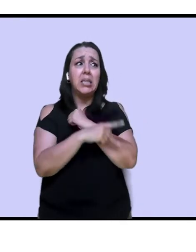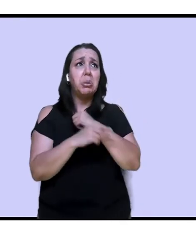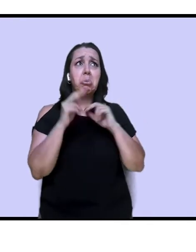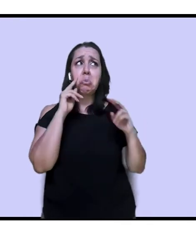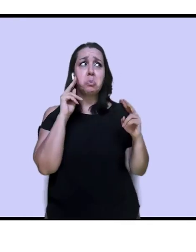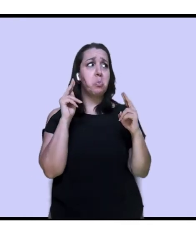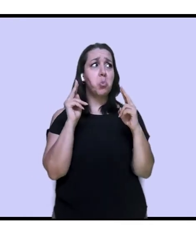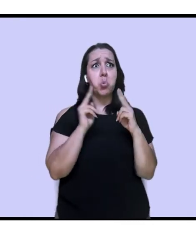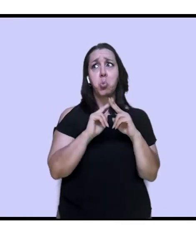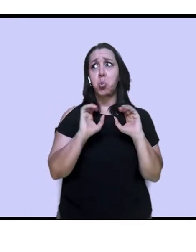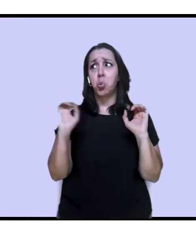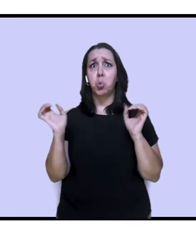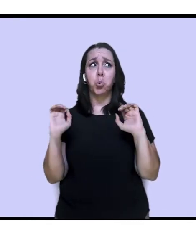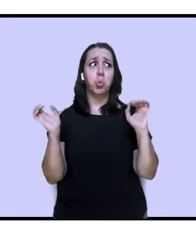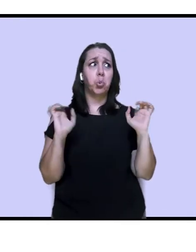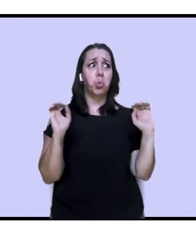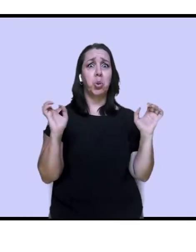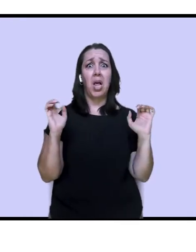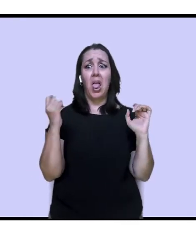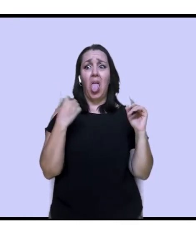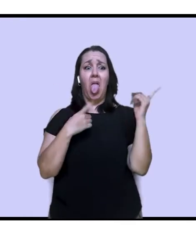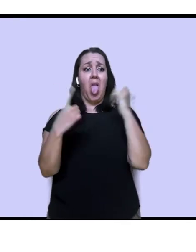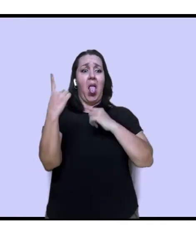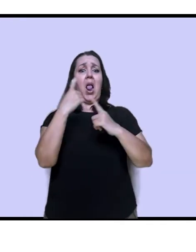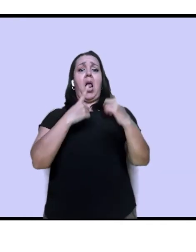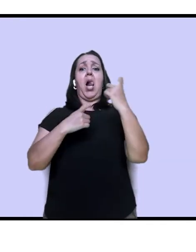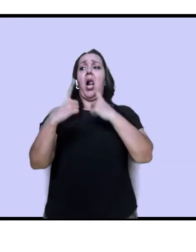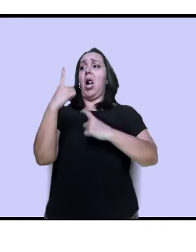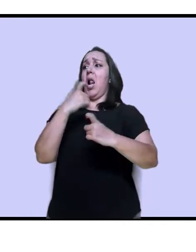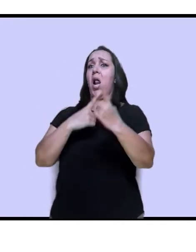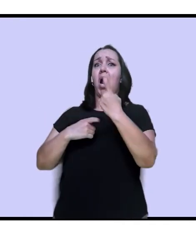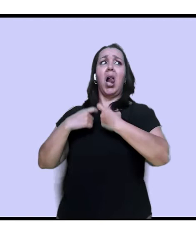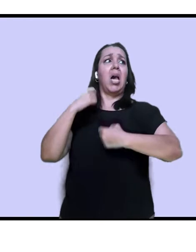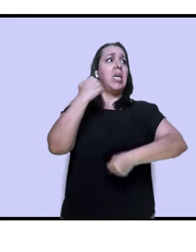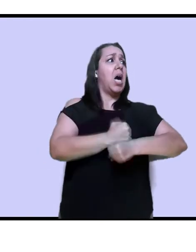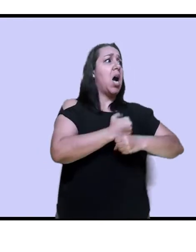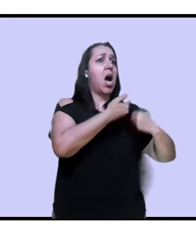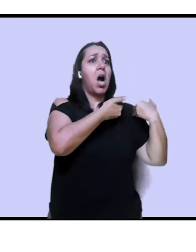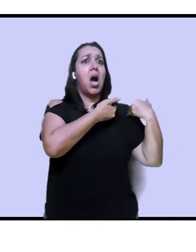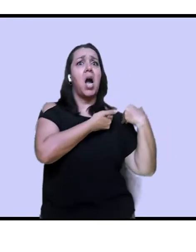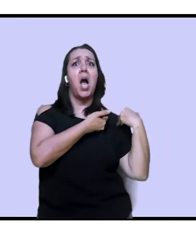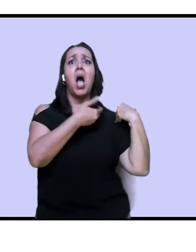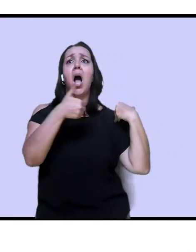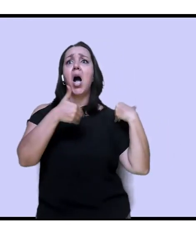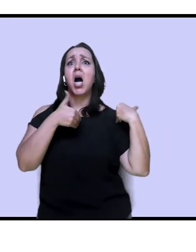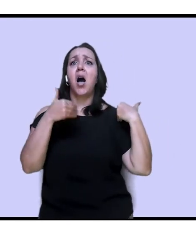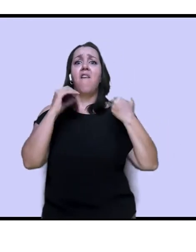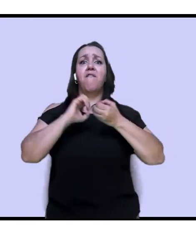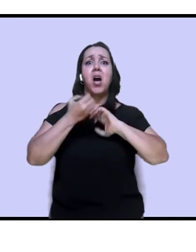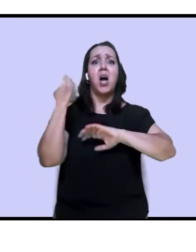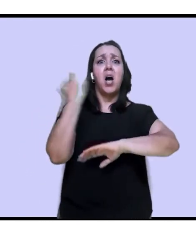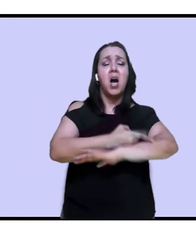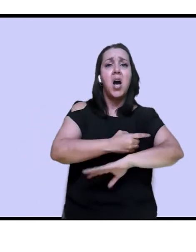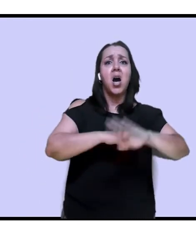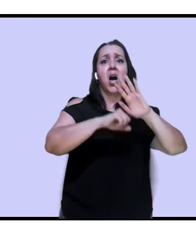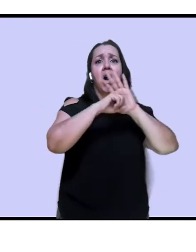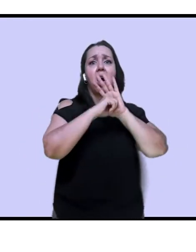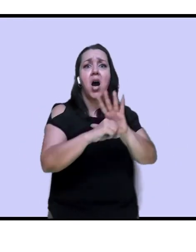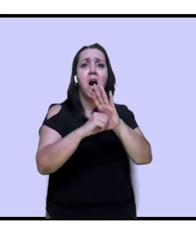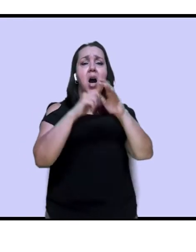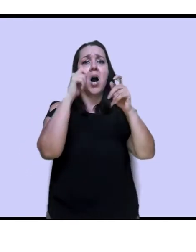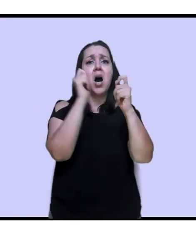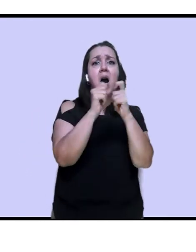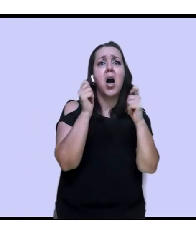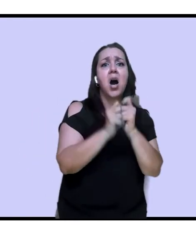donde no conozco a nadie y me empiezan a preguntar y a poner trabajos sobre efemérides, sobre